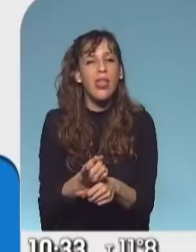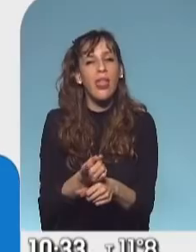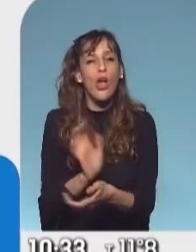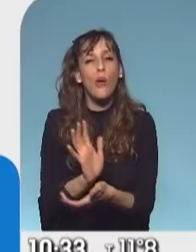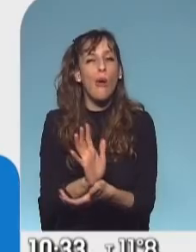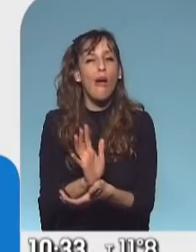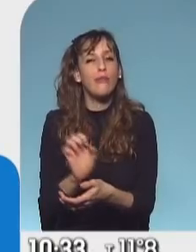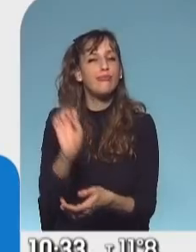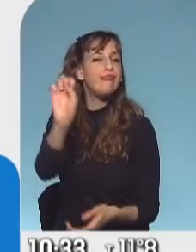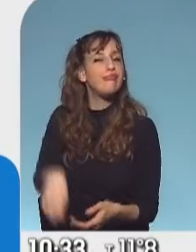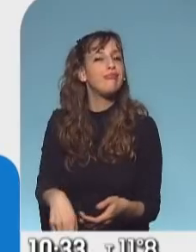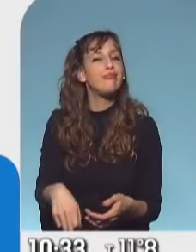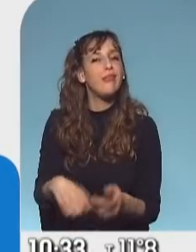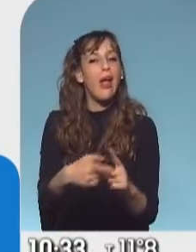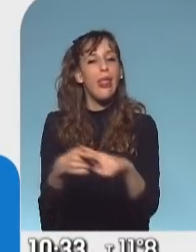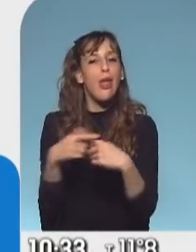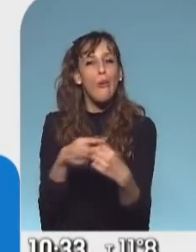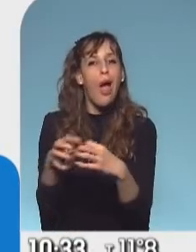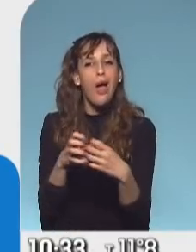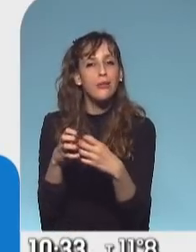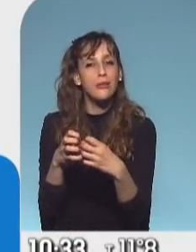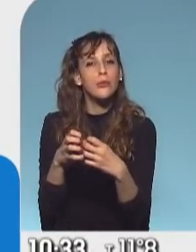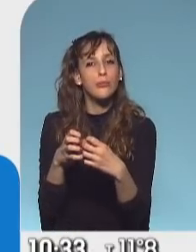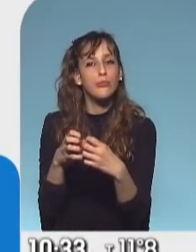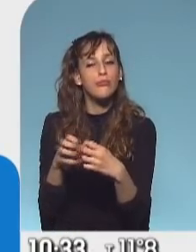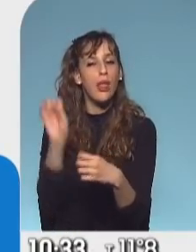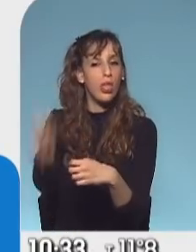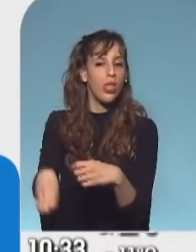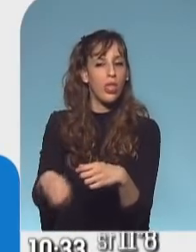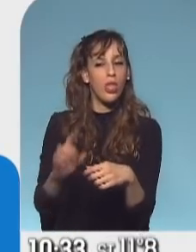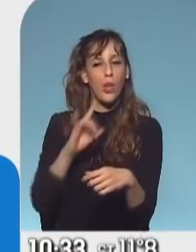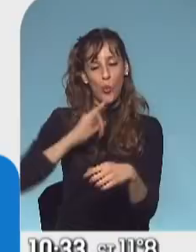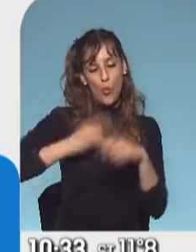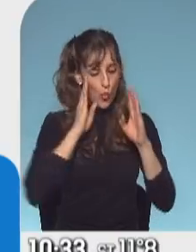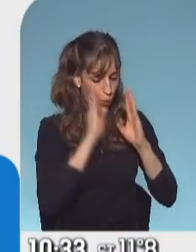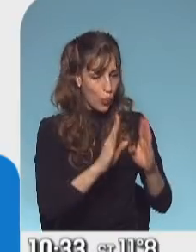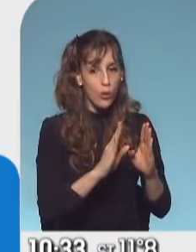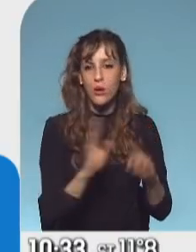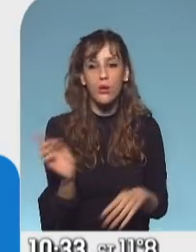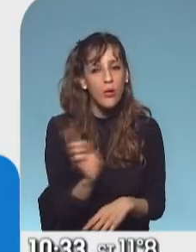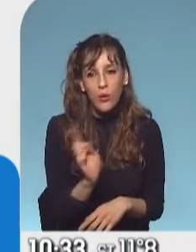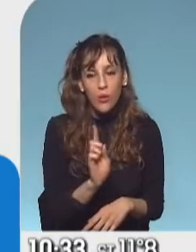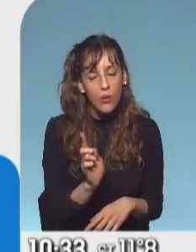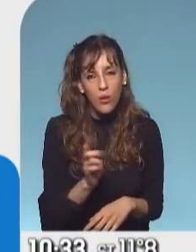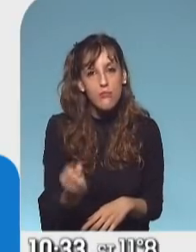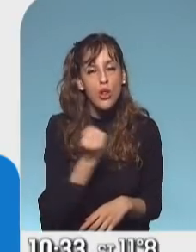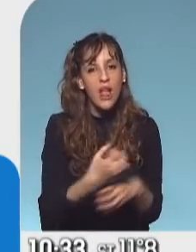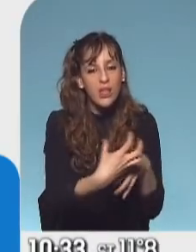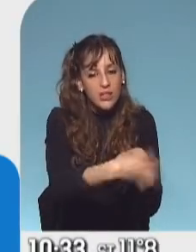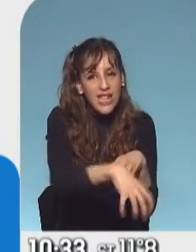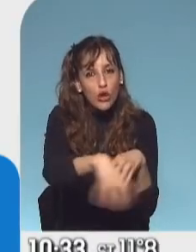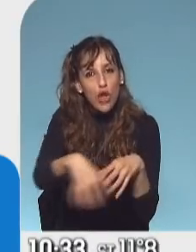ausentes del debate que supone integrar a todos los sectores de la sociedad a la sociedad argentina.